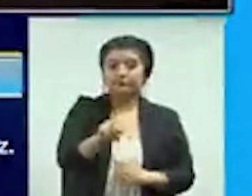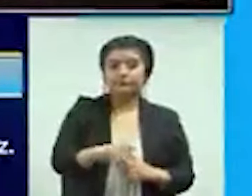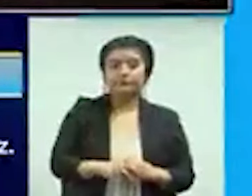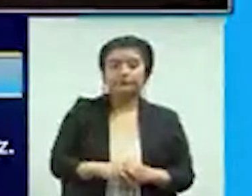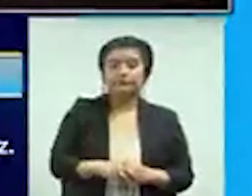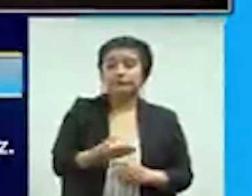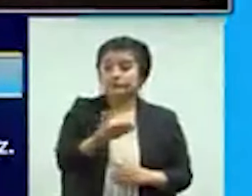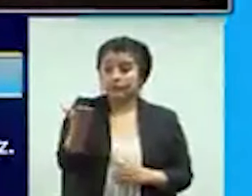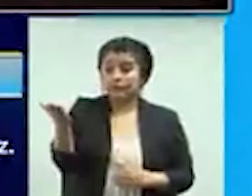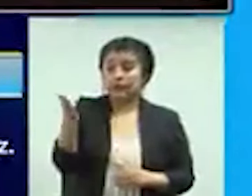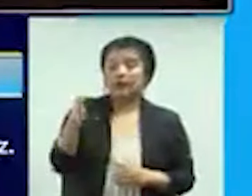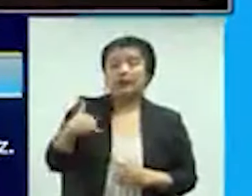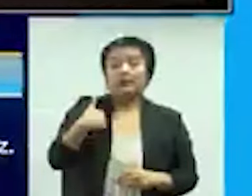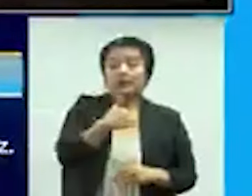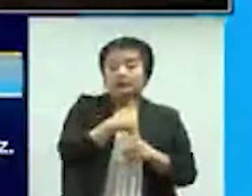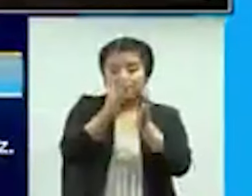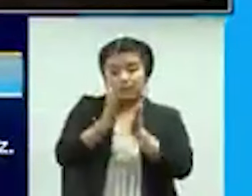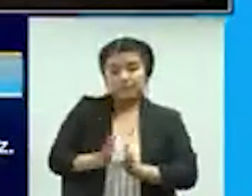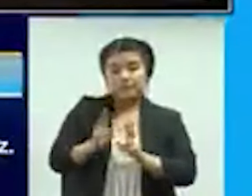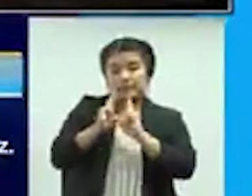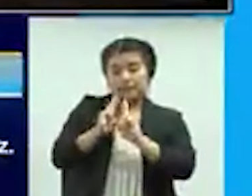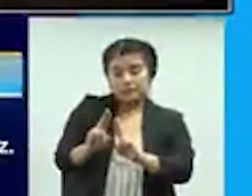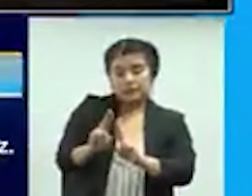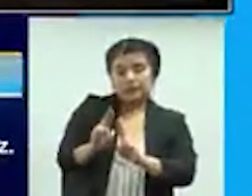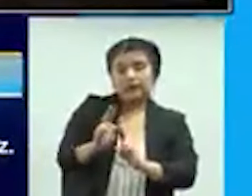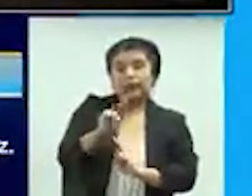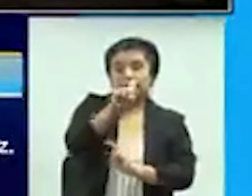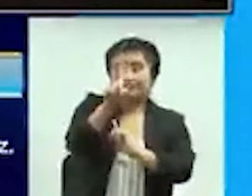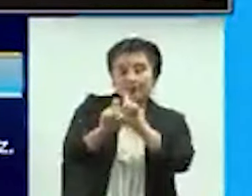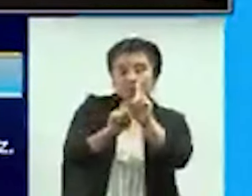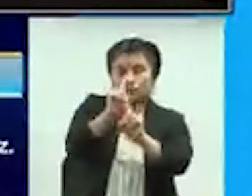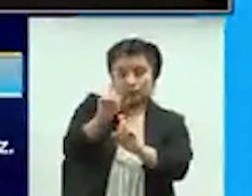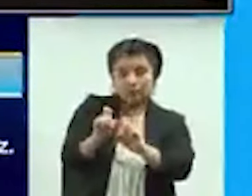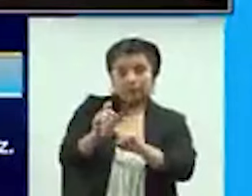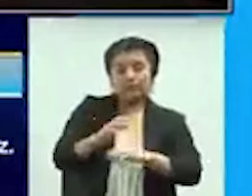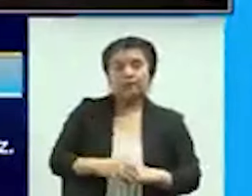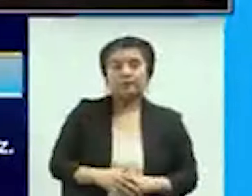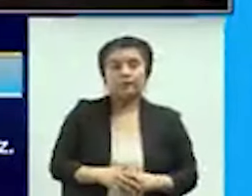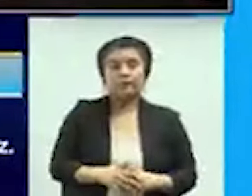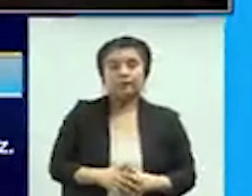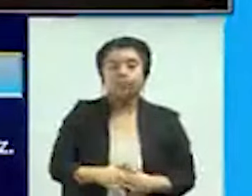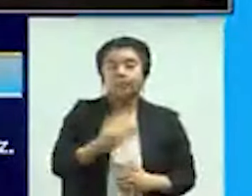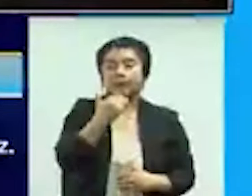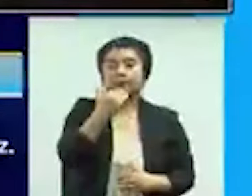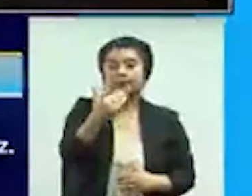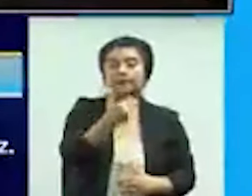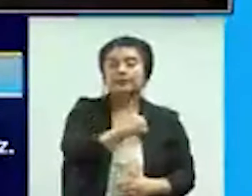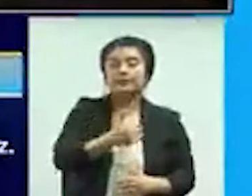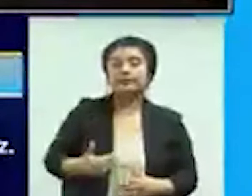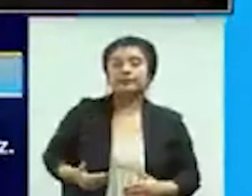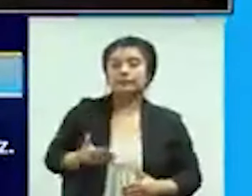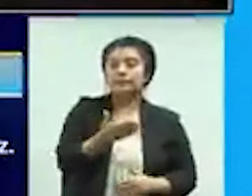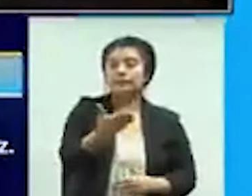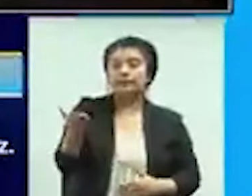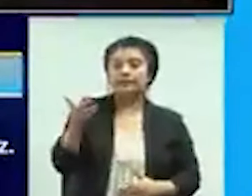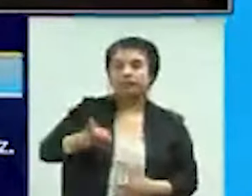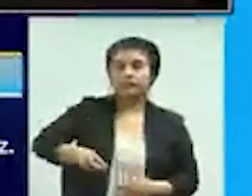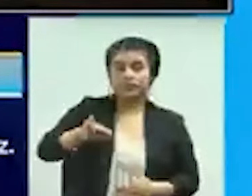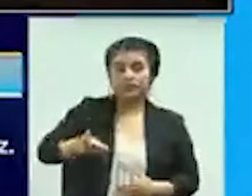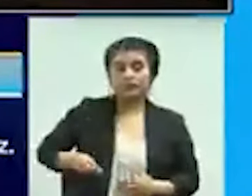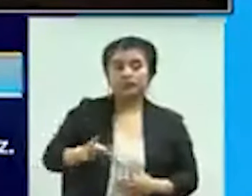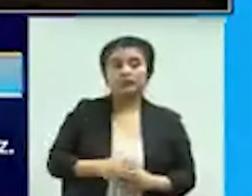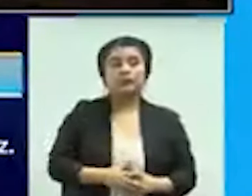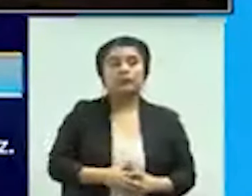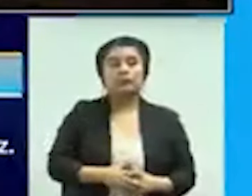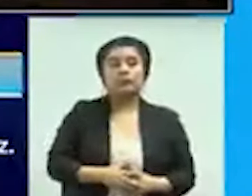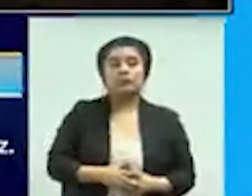1967. Tiene la palabra el señor ministro para responder la pregunta formulada. Gracias, señor presidente. Honorable pleno,